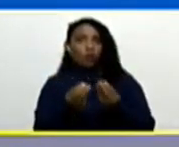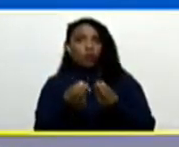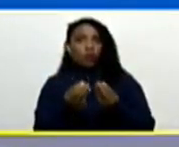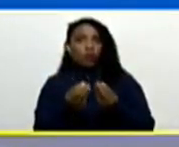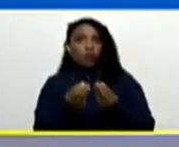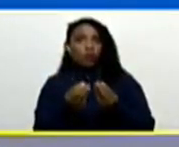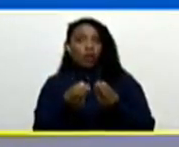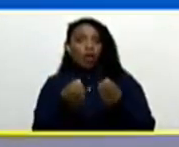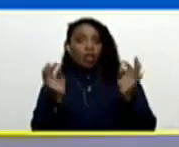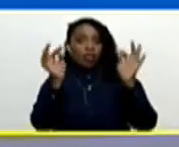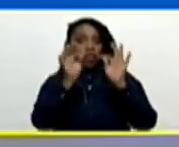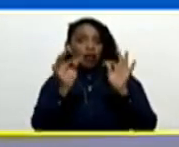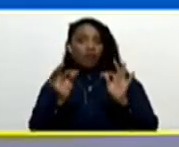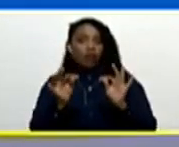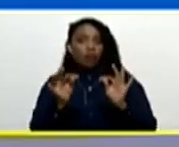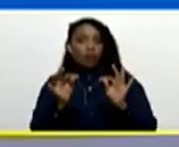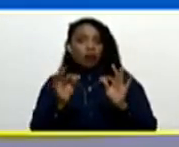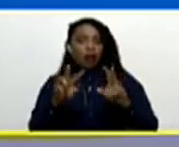al modelo neoliberal,